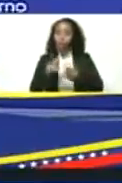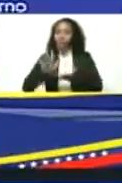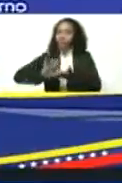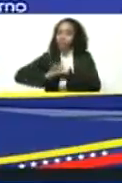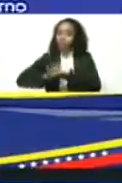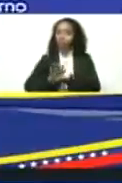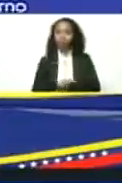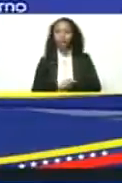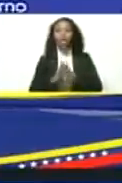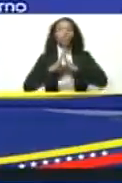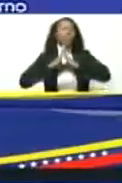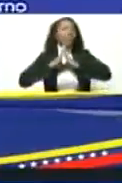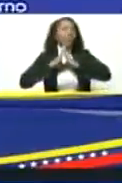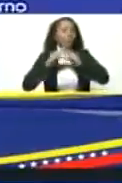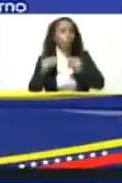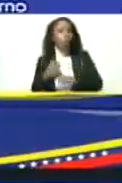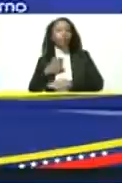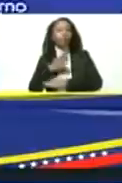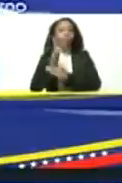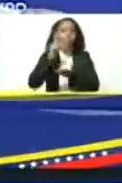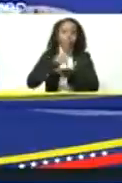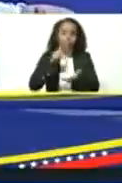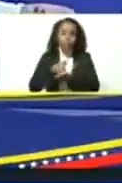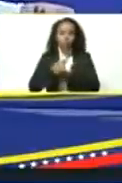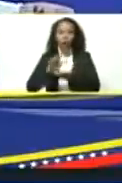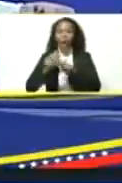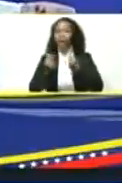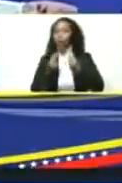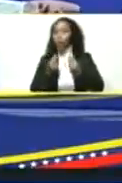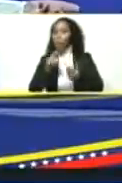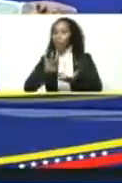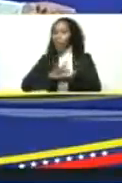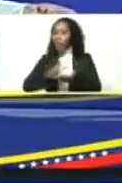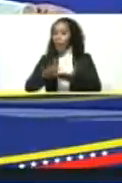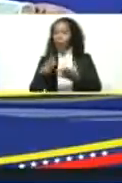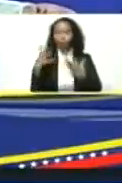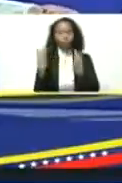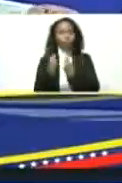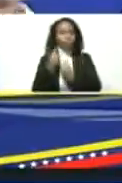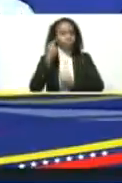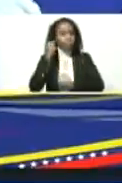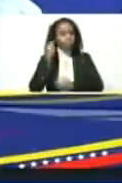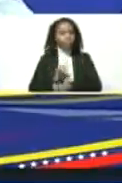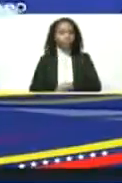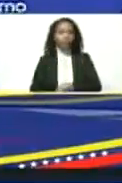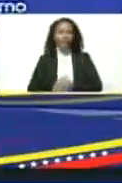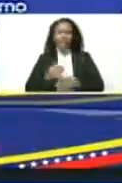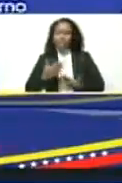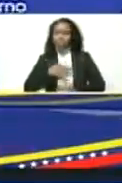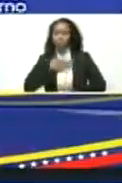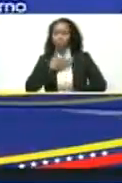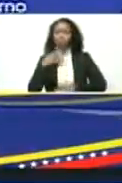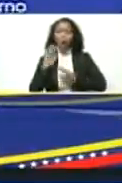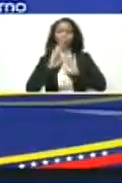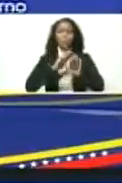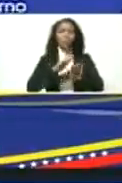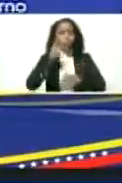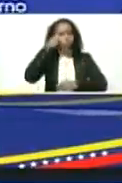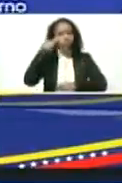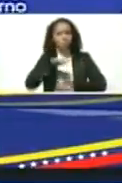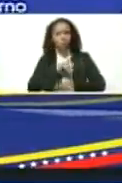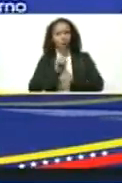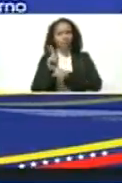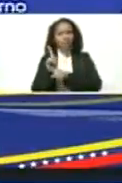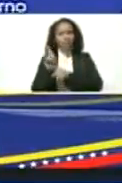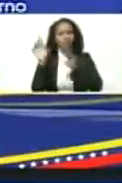digital. Que todos participen en la economía digital. Compañera ministra, ¿qué le podemos aportar a nuestro pueblo en esta